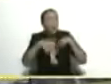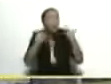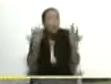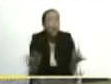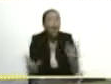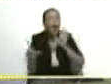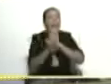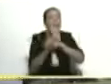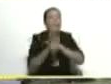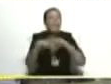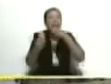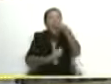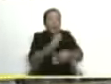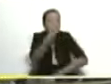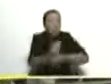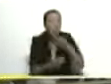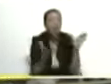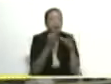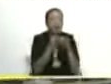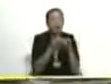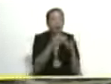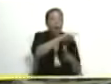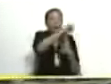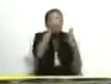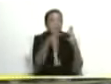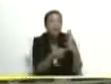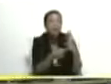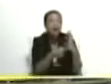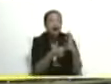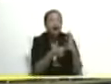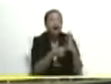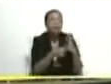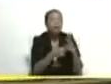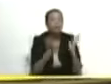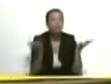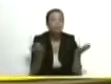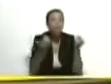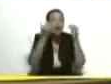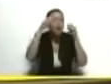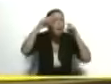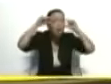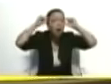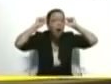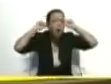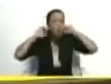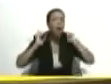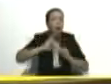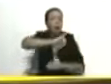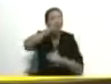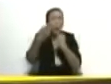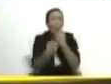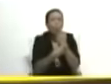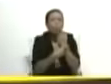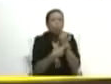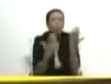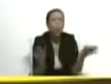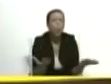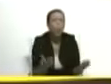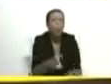¿cuántas leyes hizo la Asamblea Nacional de Ramos Alup, Julio Borges y Guaidó? ¿Cuántas